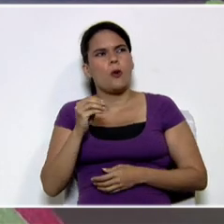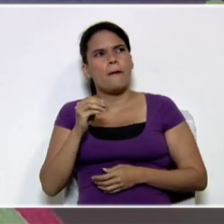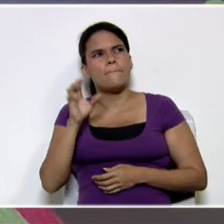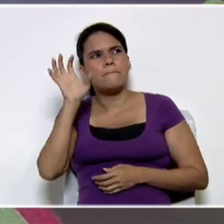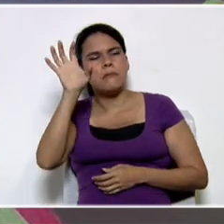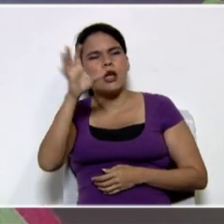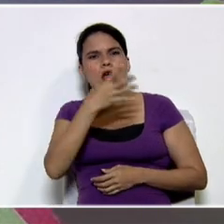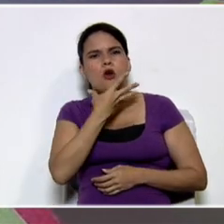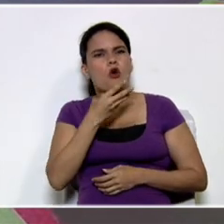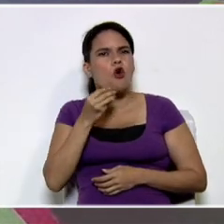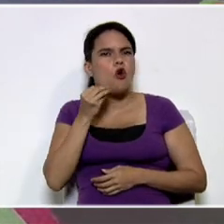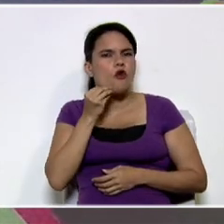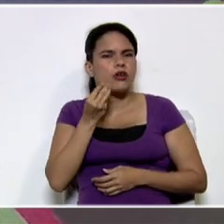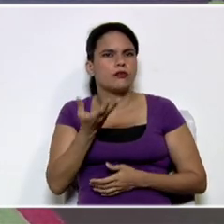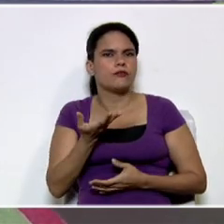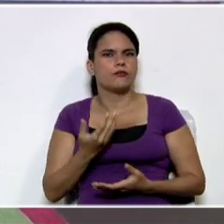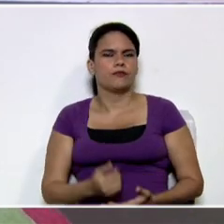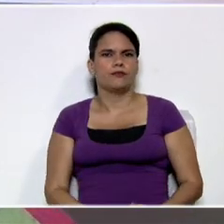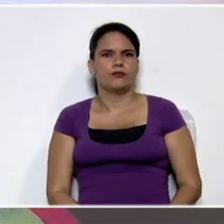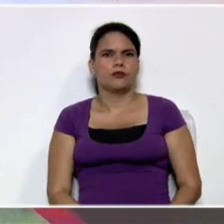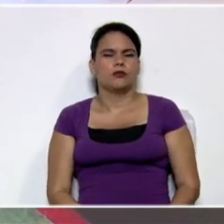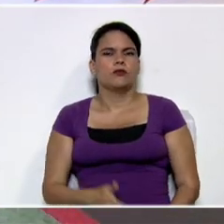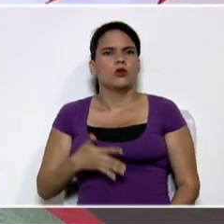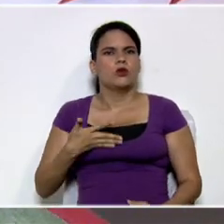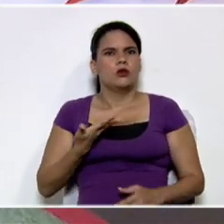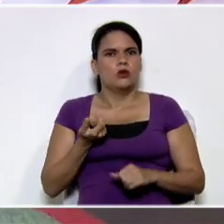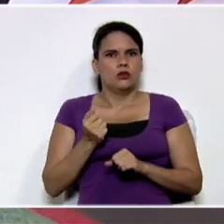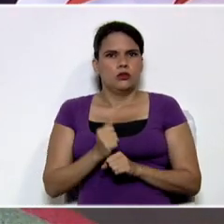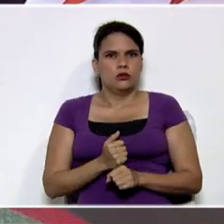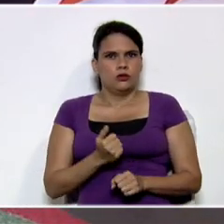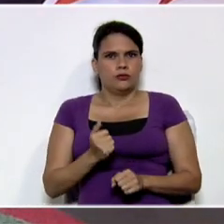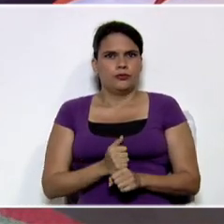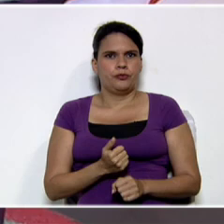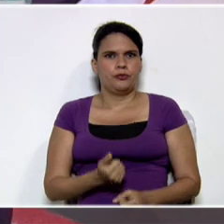joven, ¿sí? Y podemos trabajar